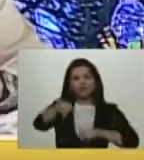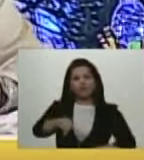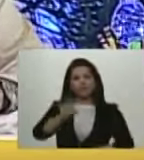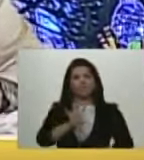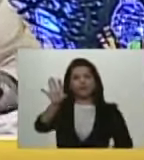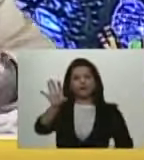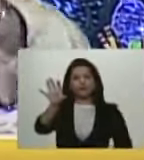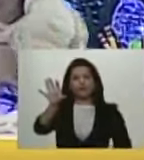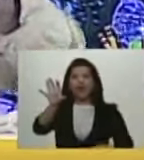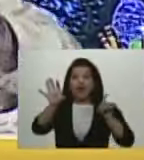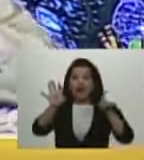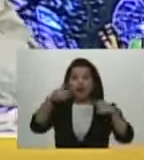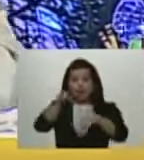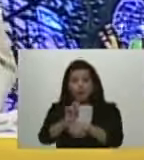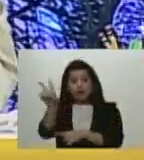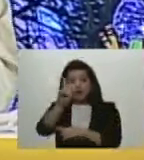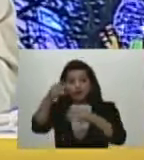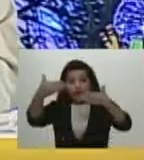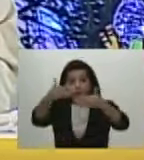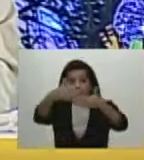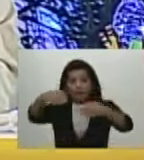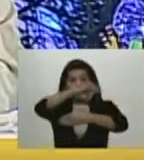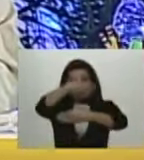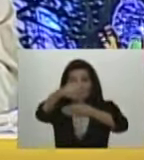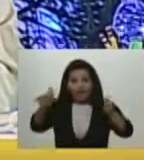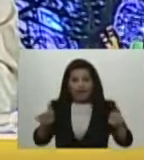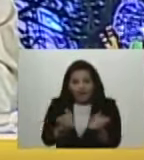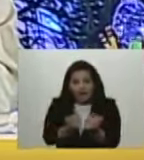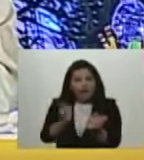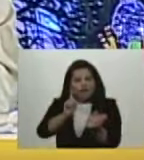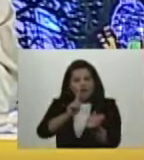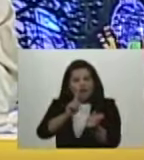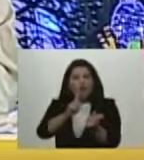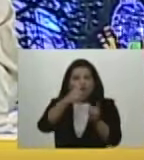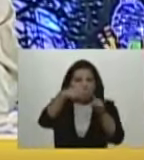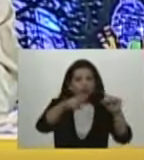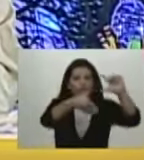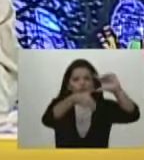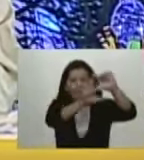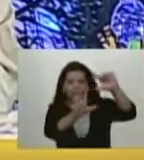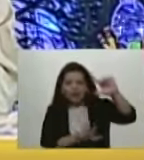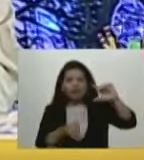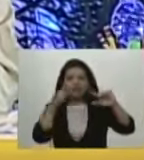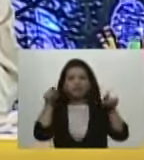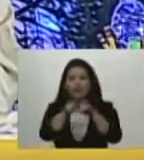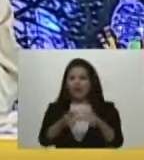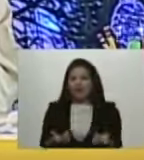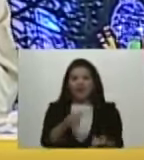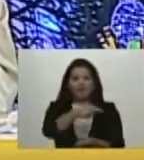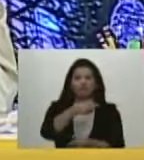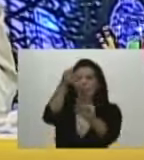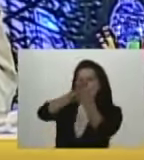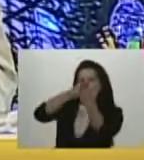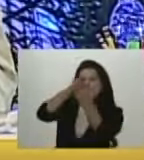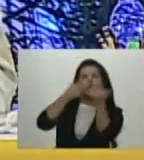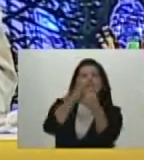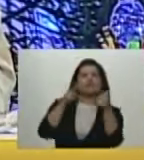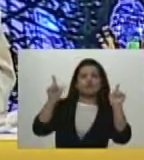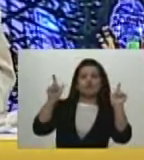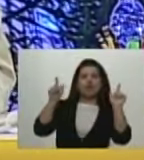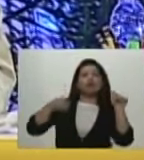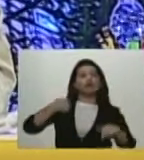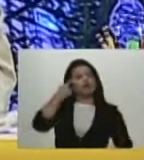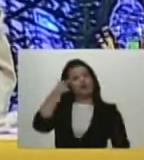como Venezuela, como todos nosotros sabemos. Así que es inmensa, es gigante la gloria